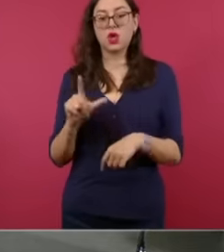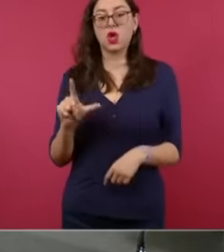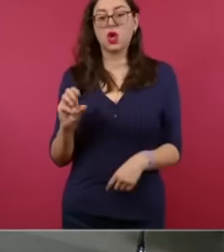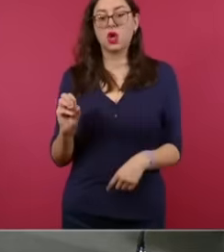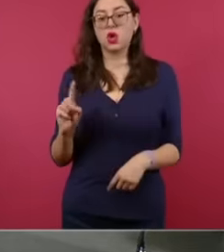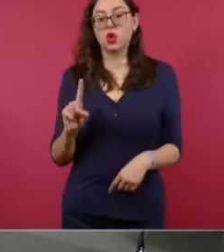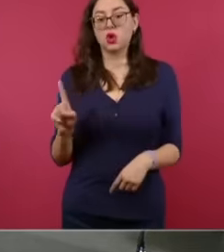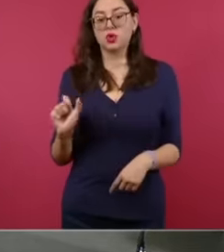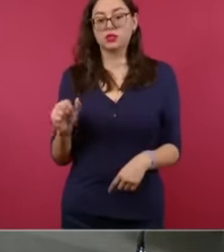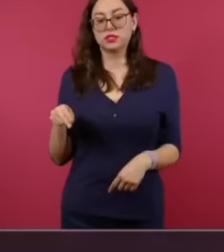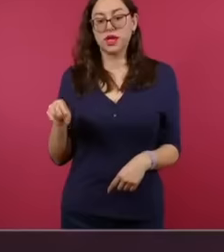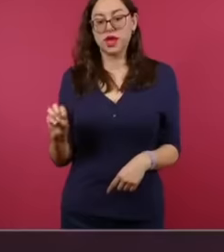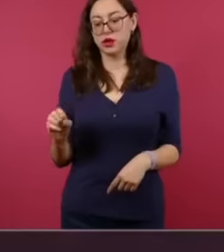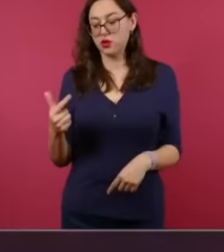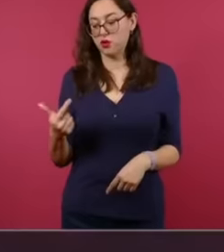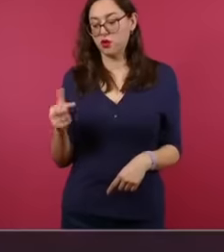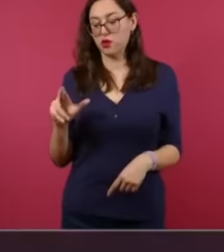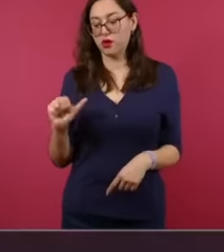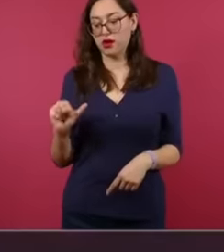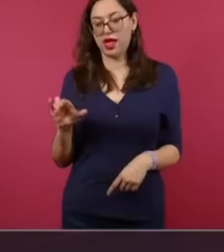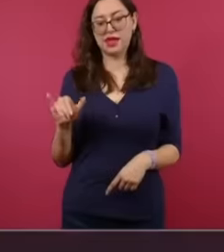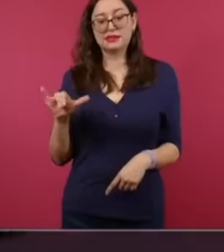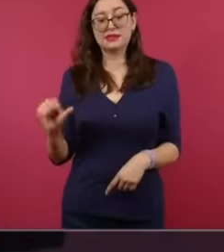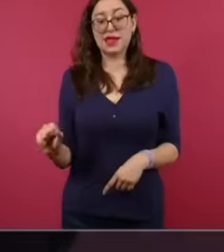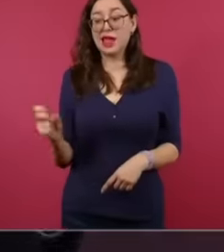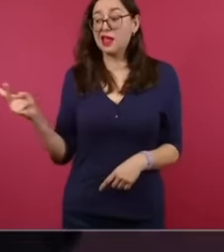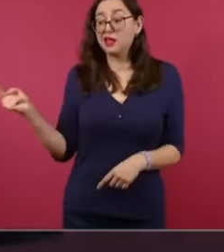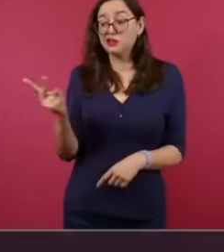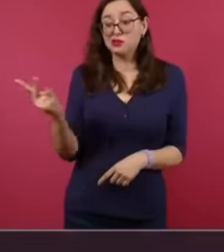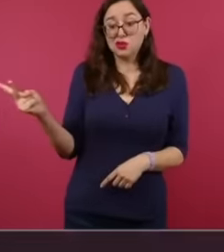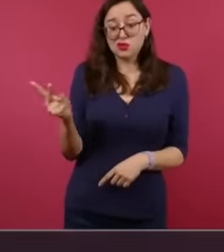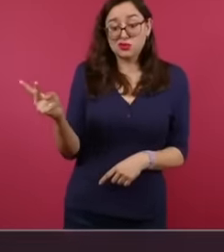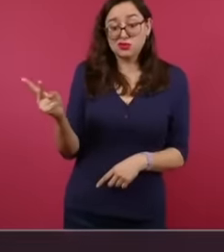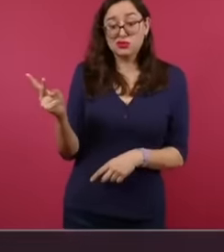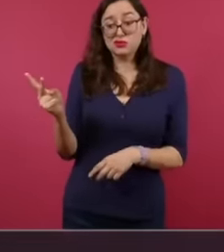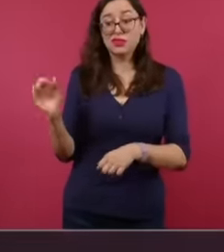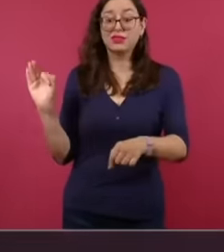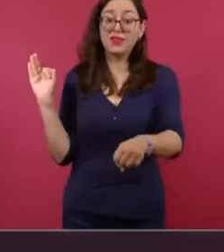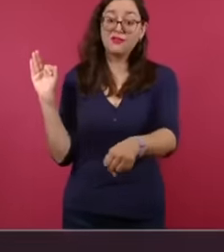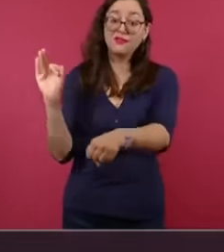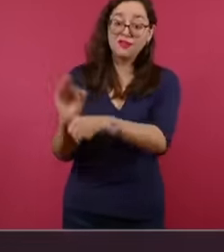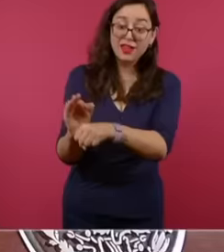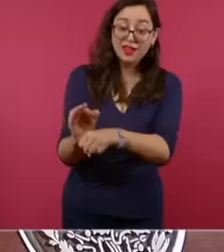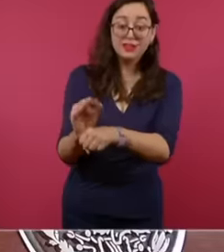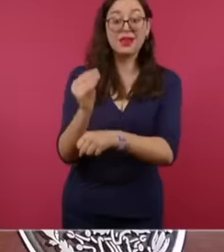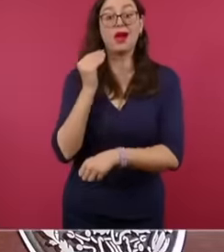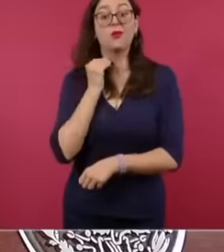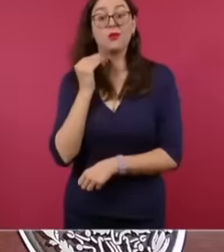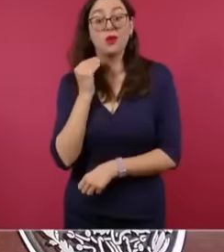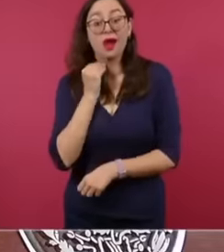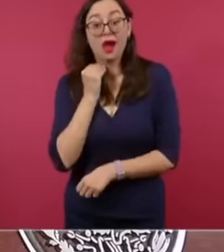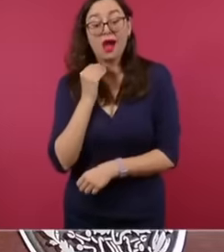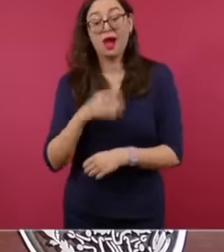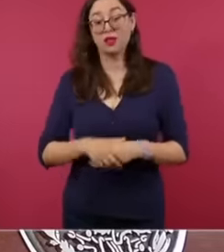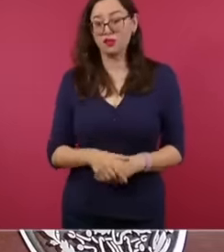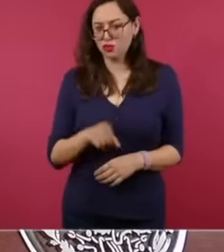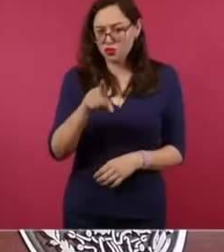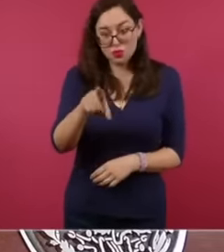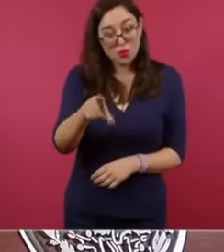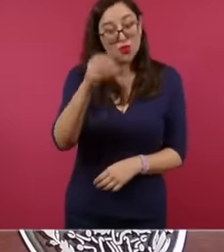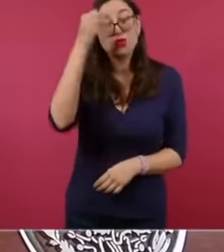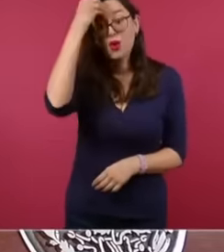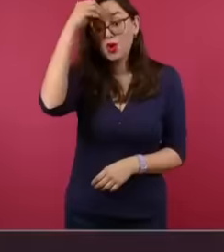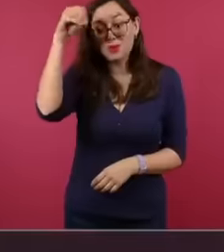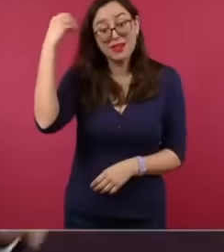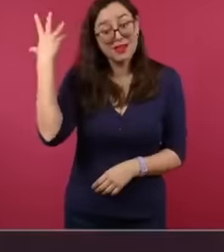Lozano Gracia. O sea, y no te olvides, o sea, no para olvide. Que